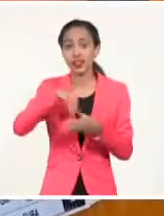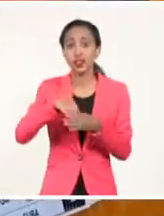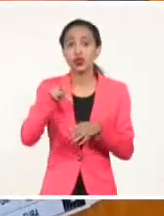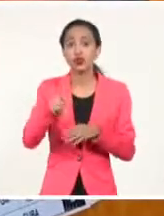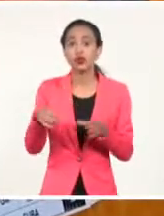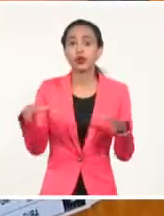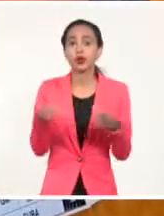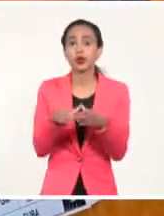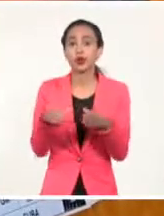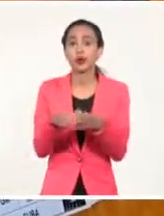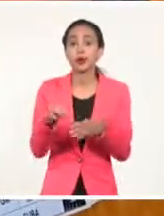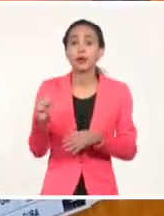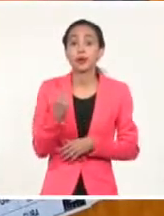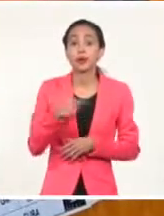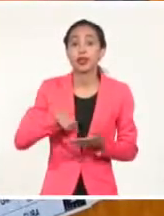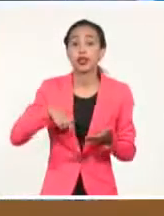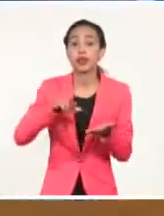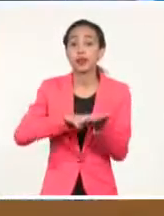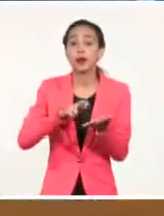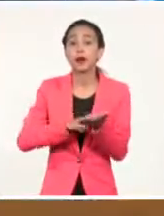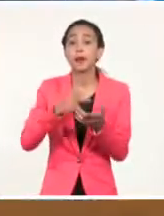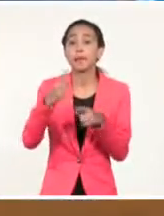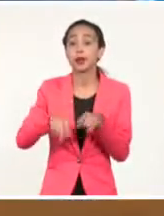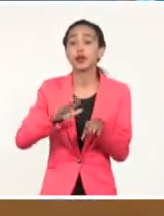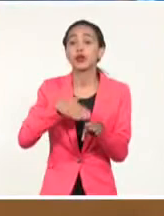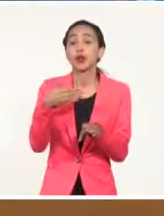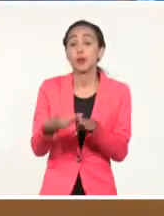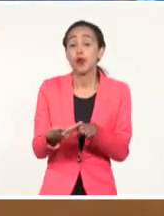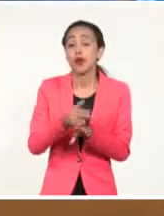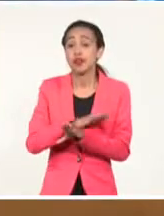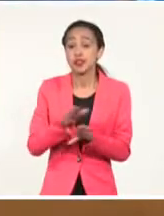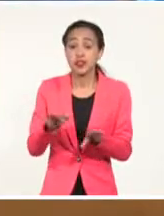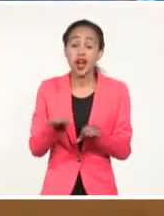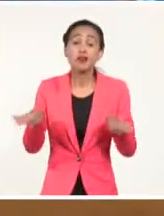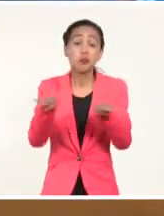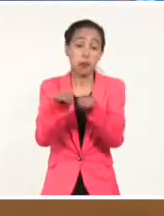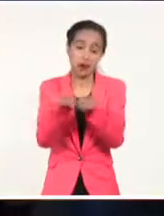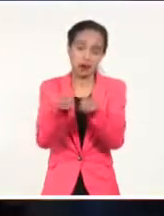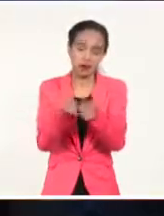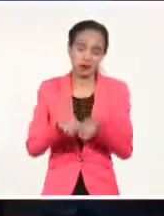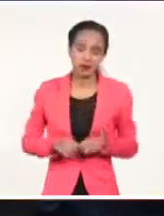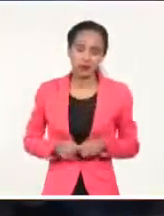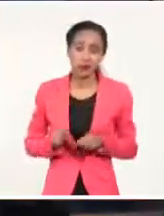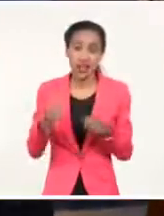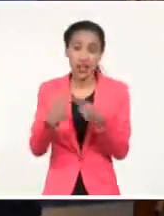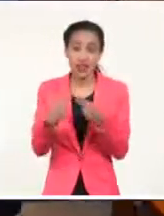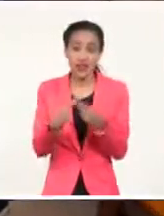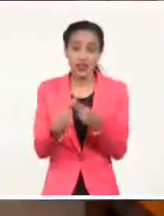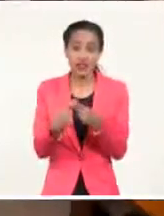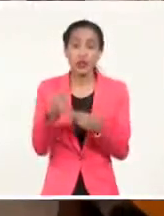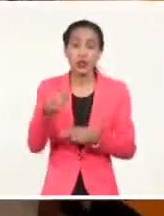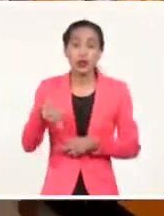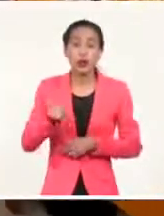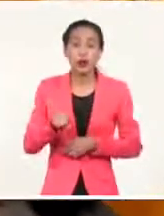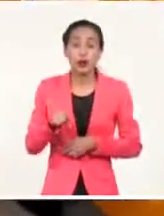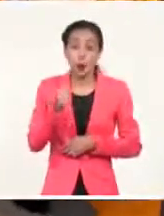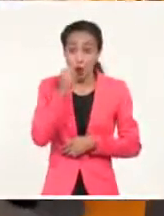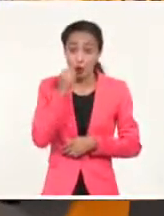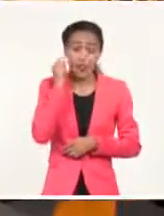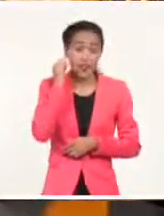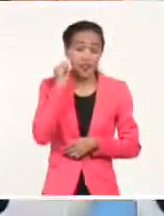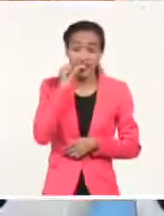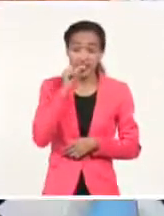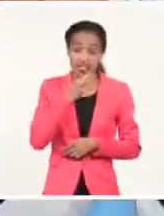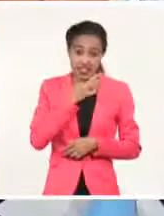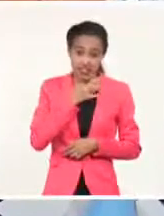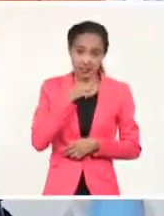en el primer cotejo de este martes, pero luego tuvo que conformarse con la paridad. En el apartado premier, comanda las acciones el maestro FIDE Jersey